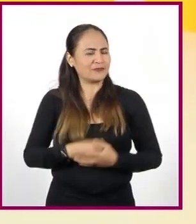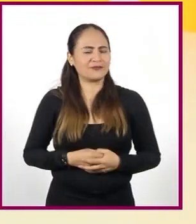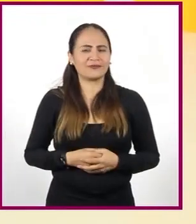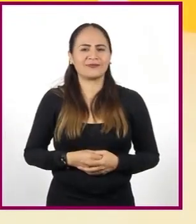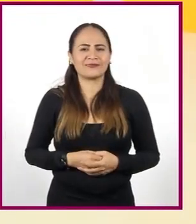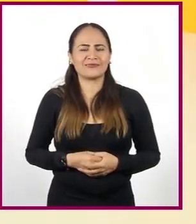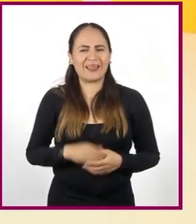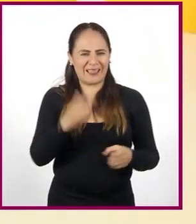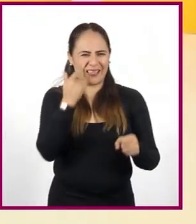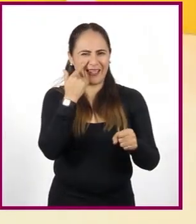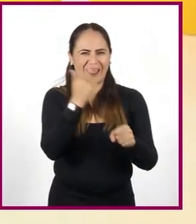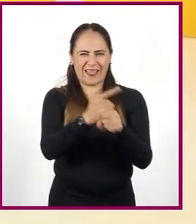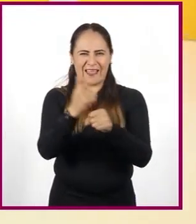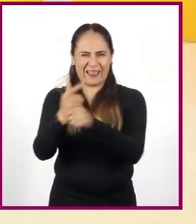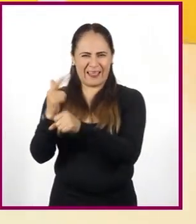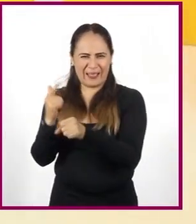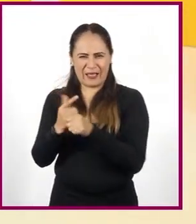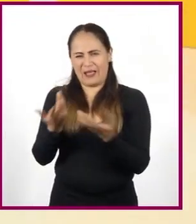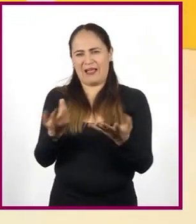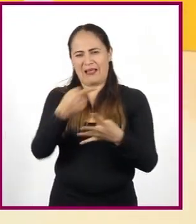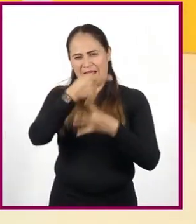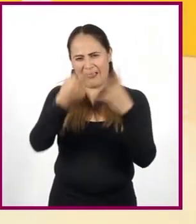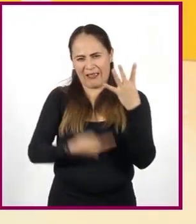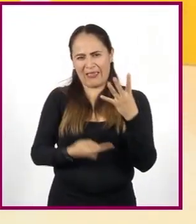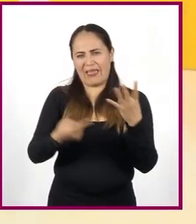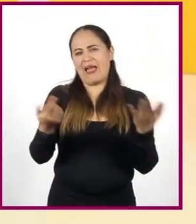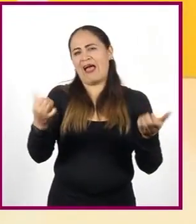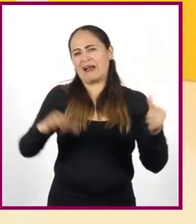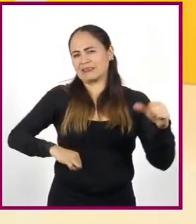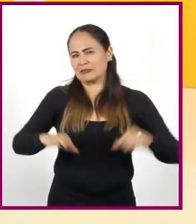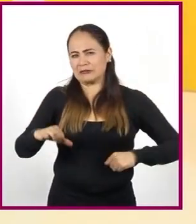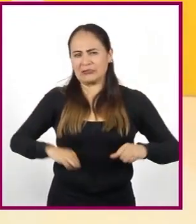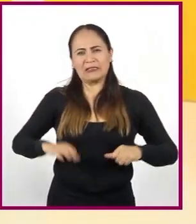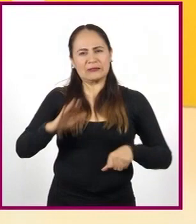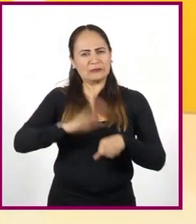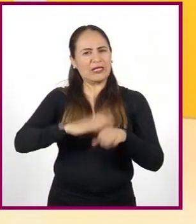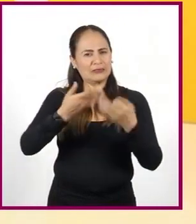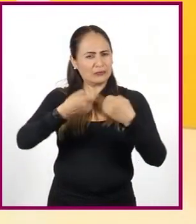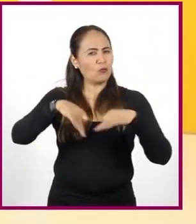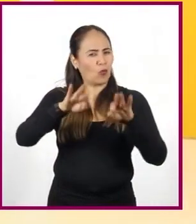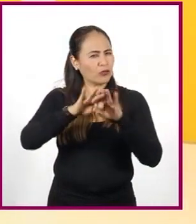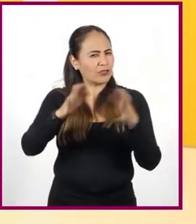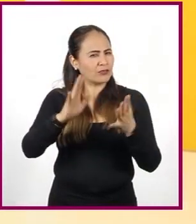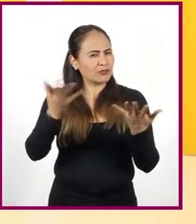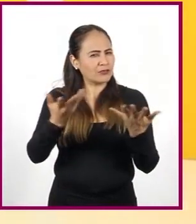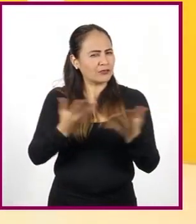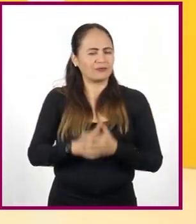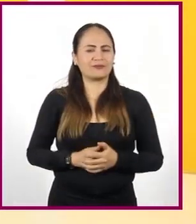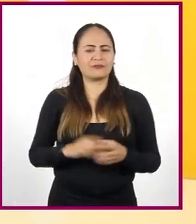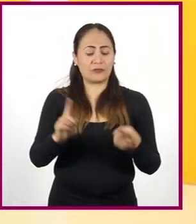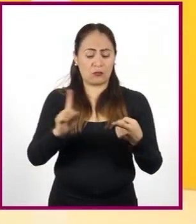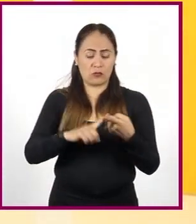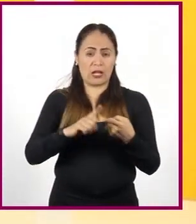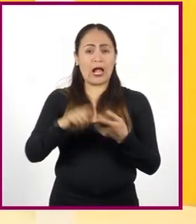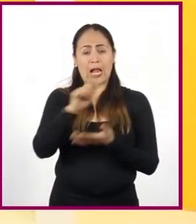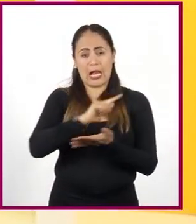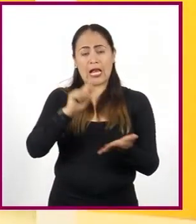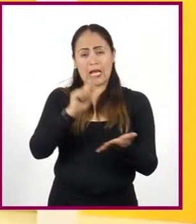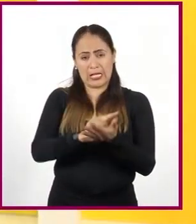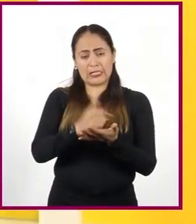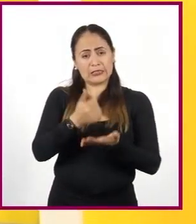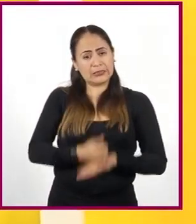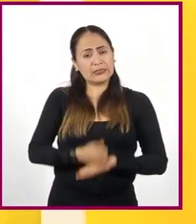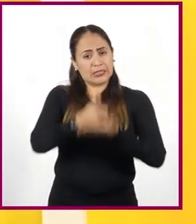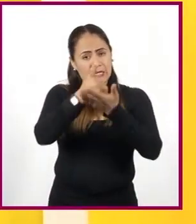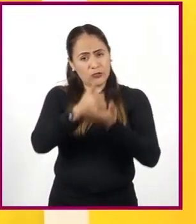¿Pudieron reconocer los factores principales que se mencionan? Uno de ellos son las leyes que posibilitan y favorecen la inclusión